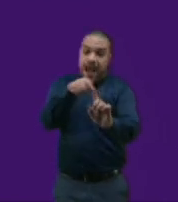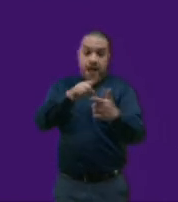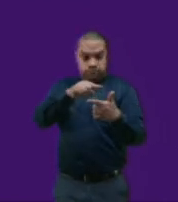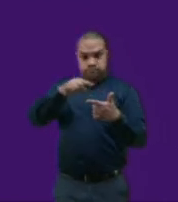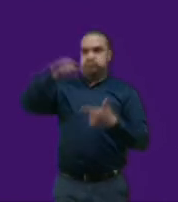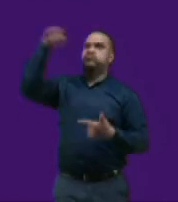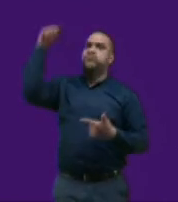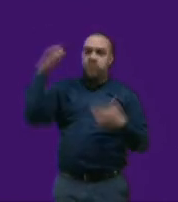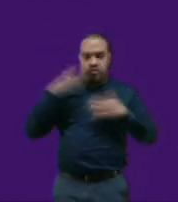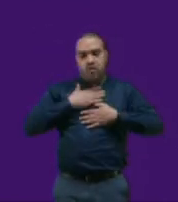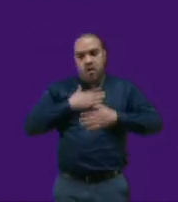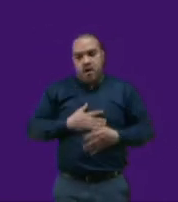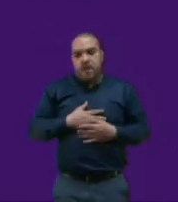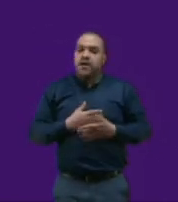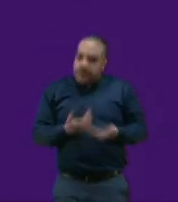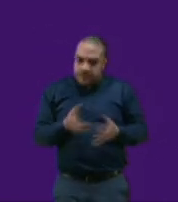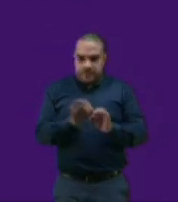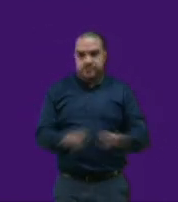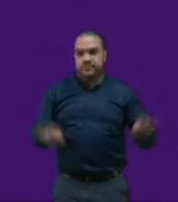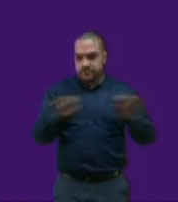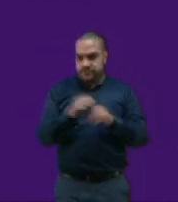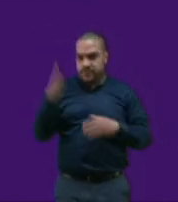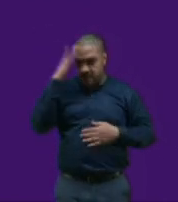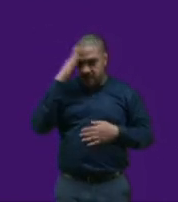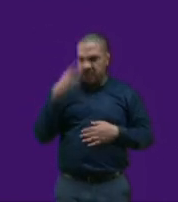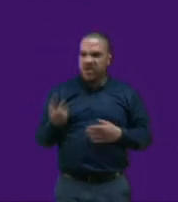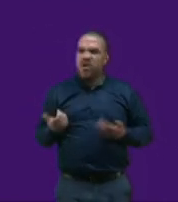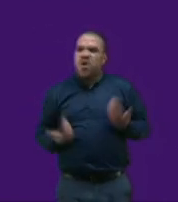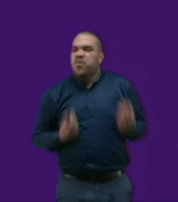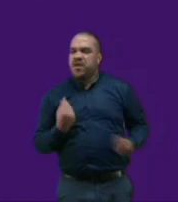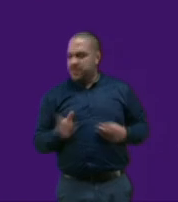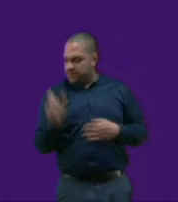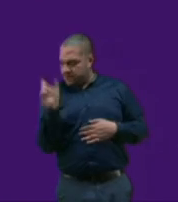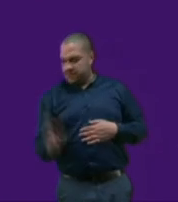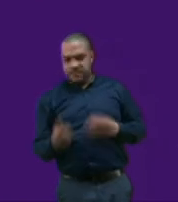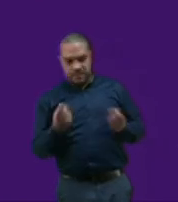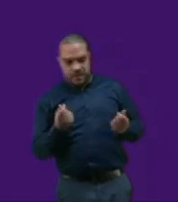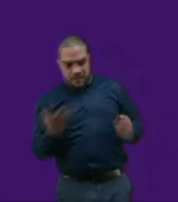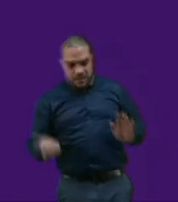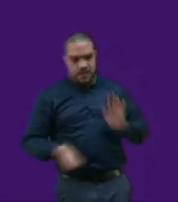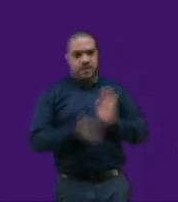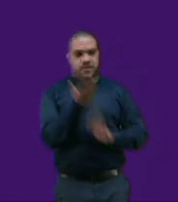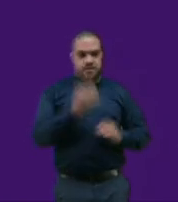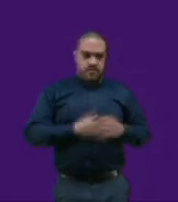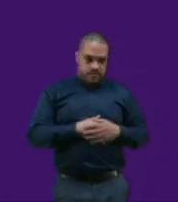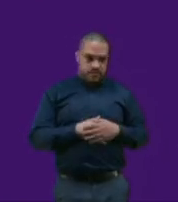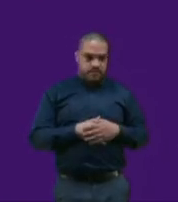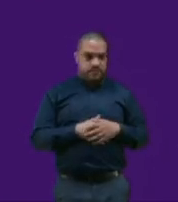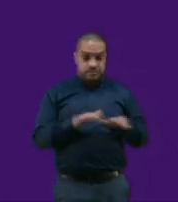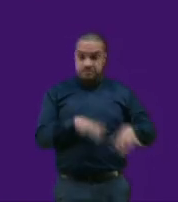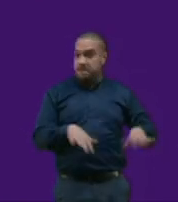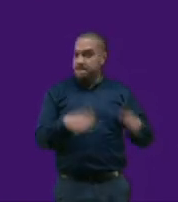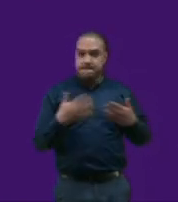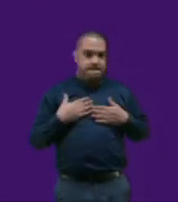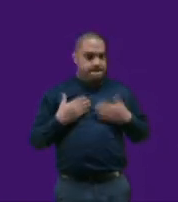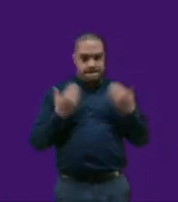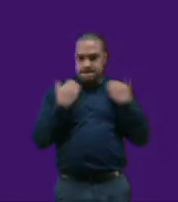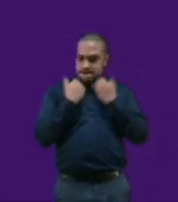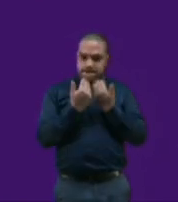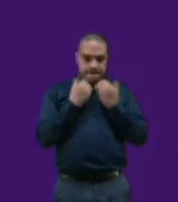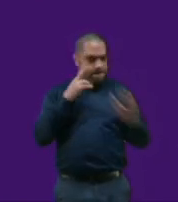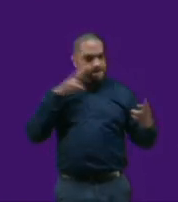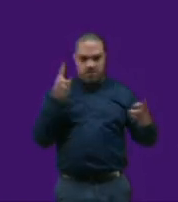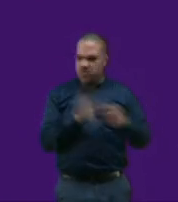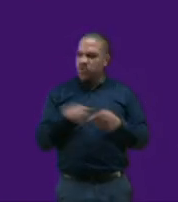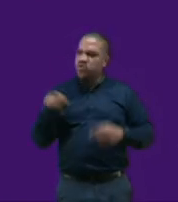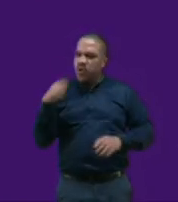¿Qué más te pide un inversionista cuando estás levantando ese dinero? Y casi que te devolvería la pregunta porque no conozco tu modelo de negocio,